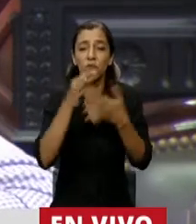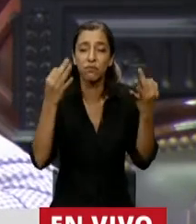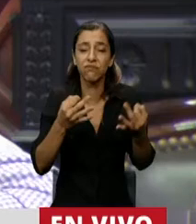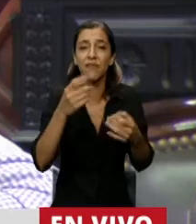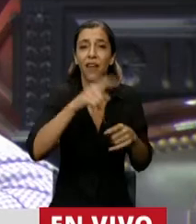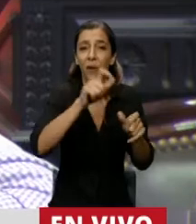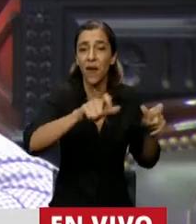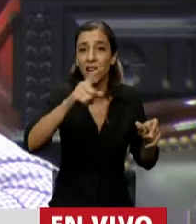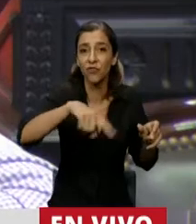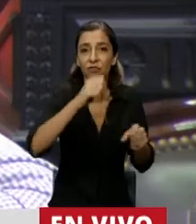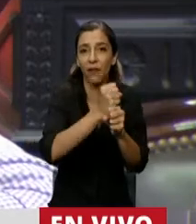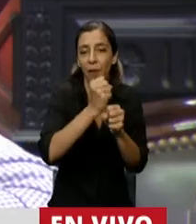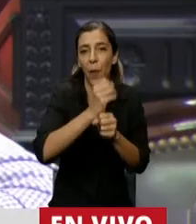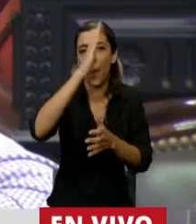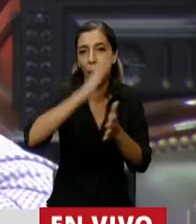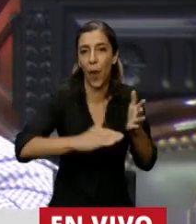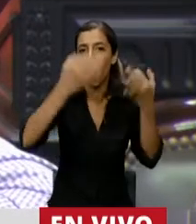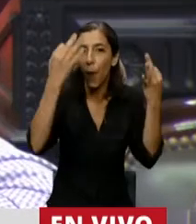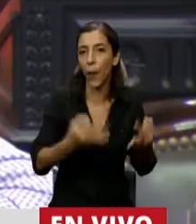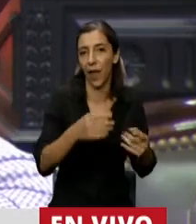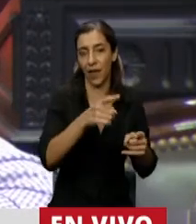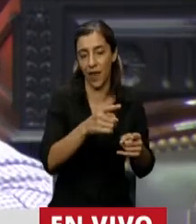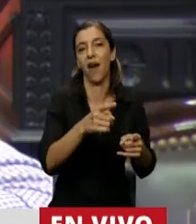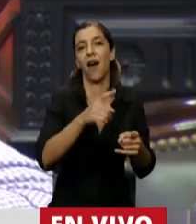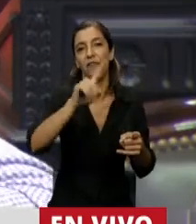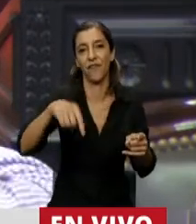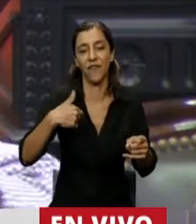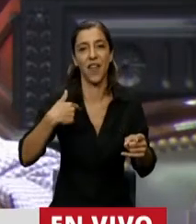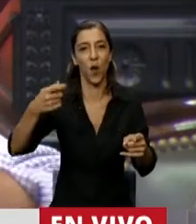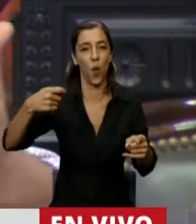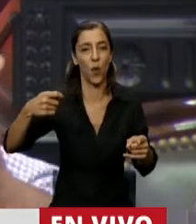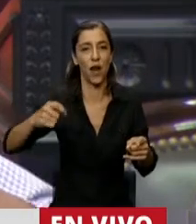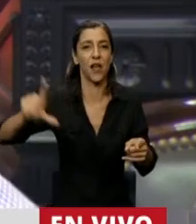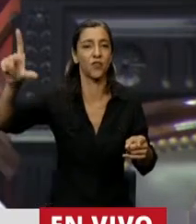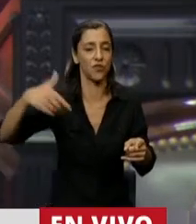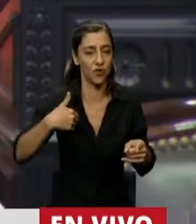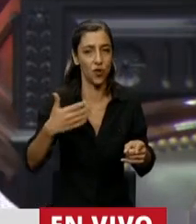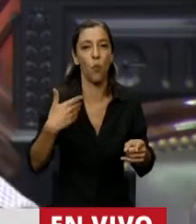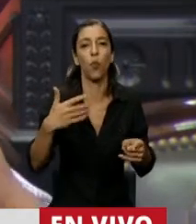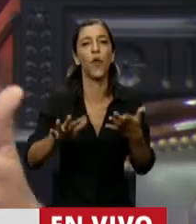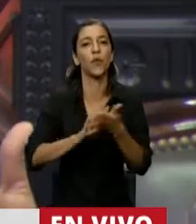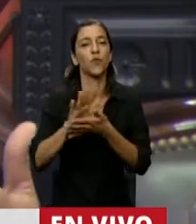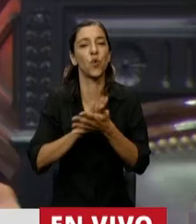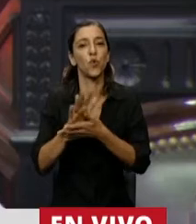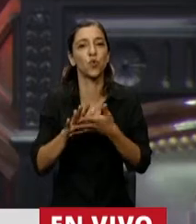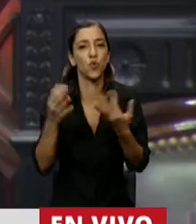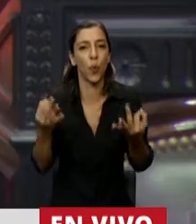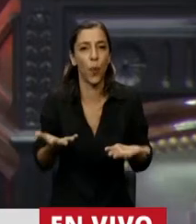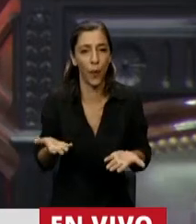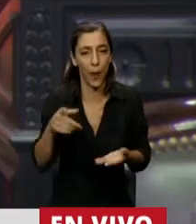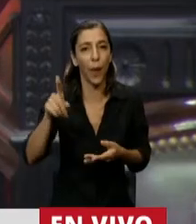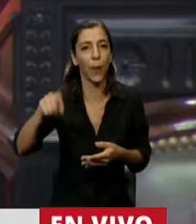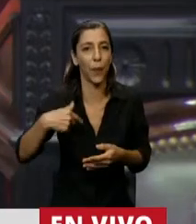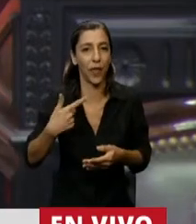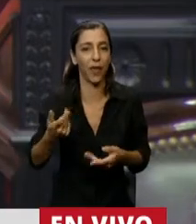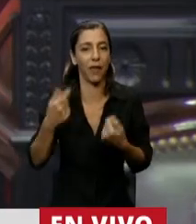más activos que los pasivos y que así podamos siquiera ser mucho más generosos con nuestros